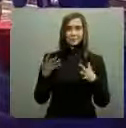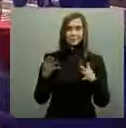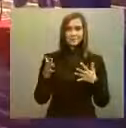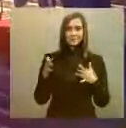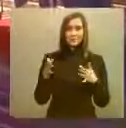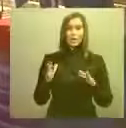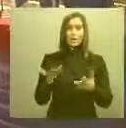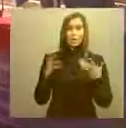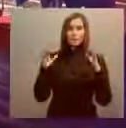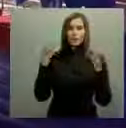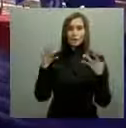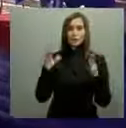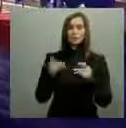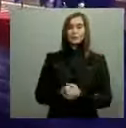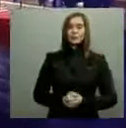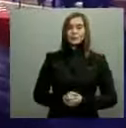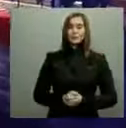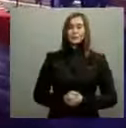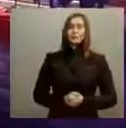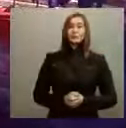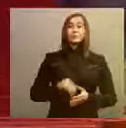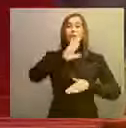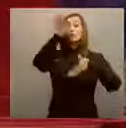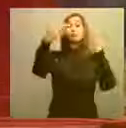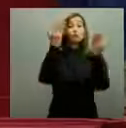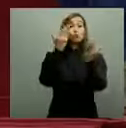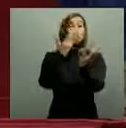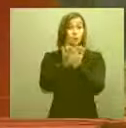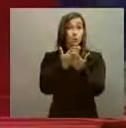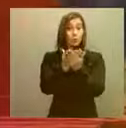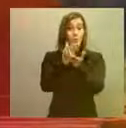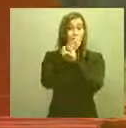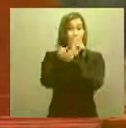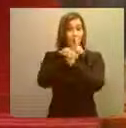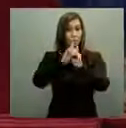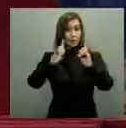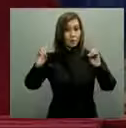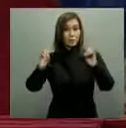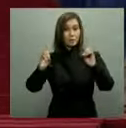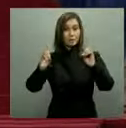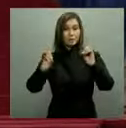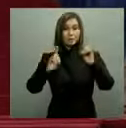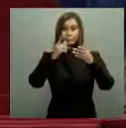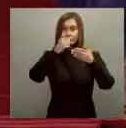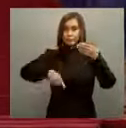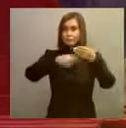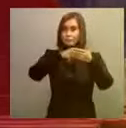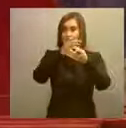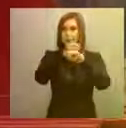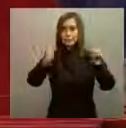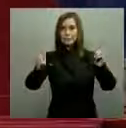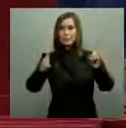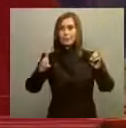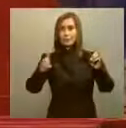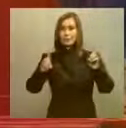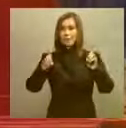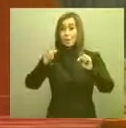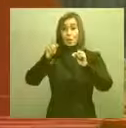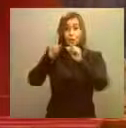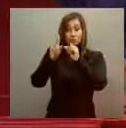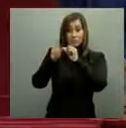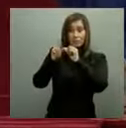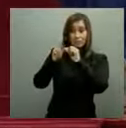Todos los males de una democracia se curan con más democracia, y eso estamos haciendo. La democracia no puede depender de la